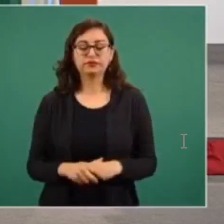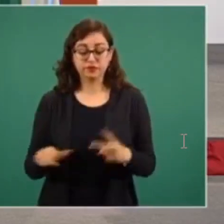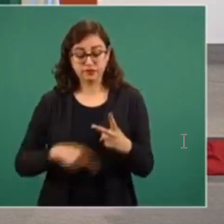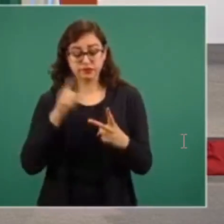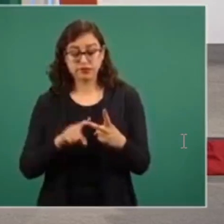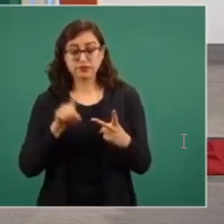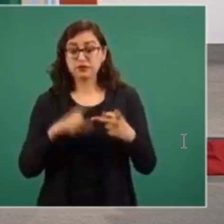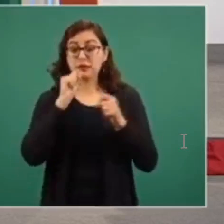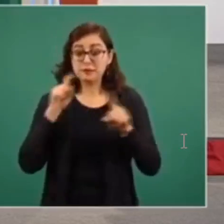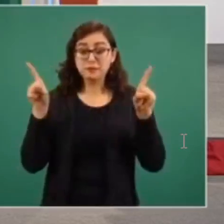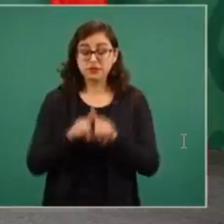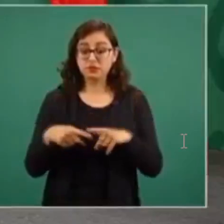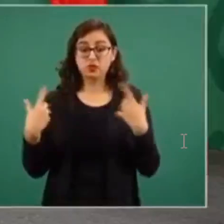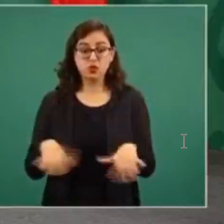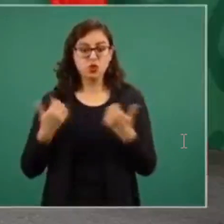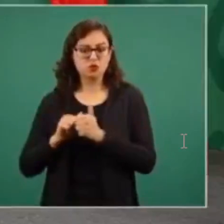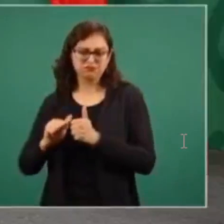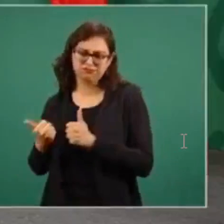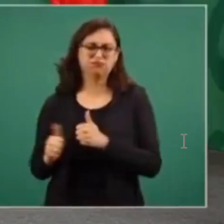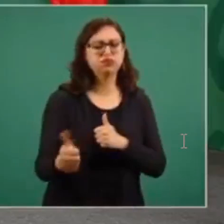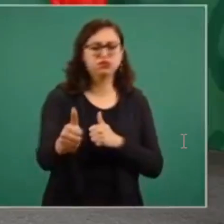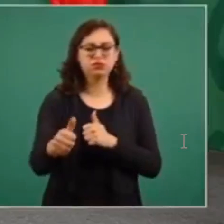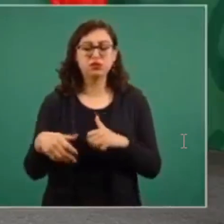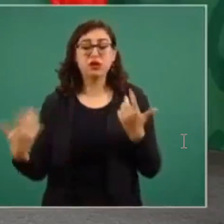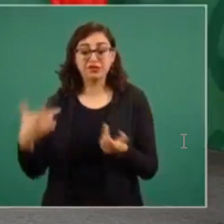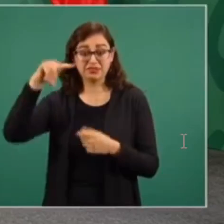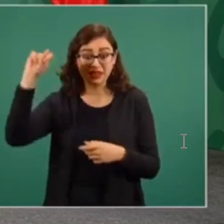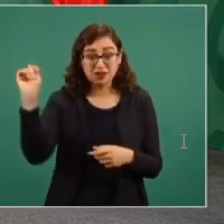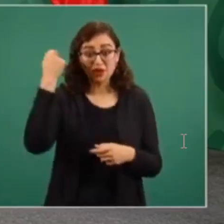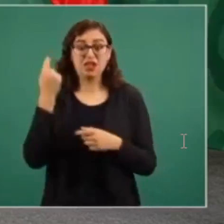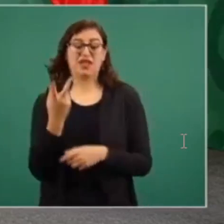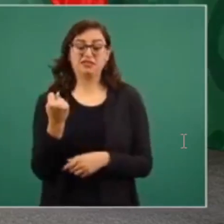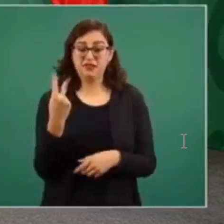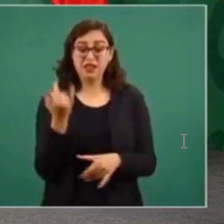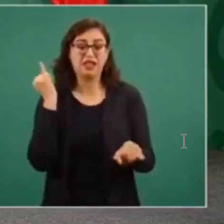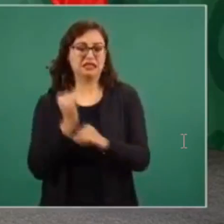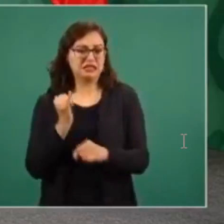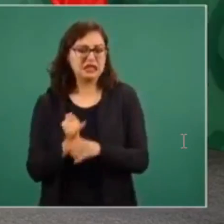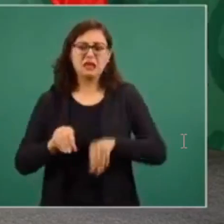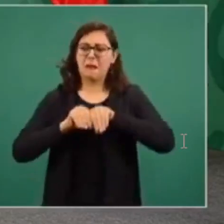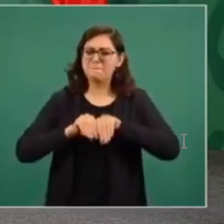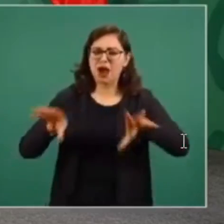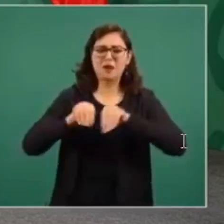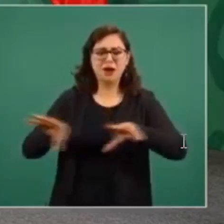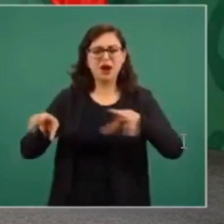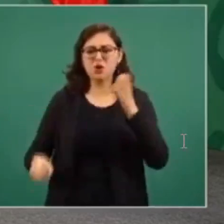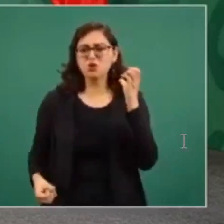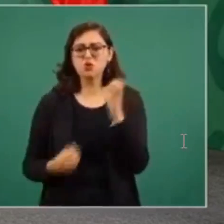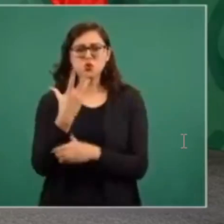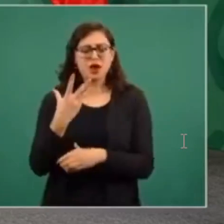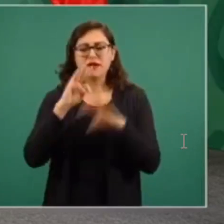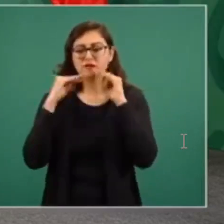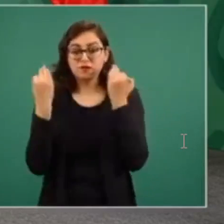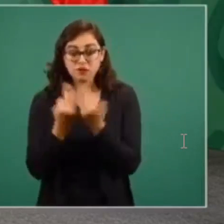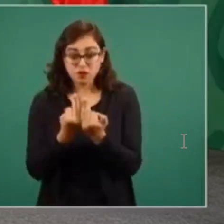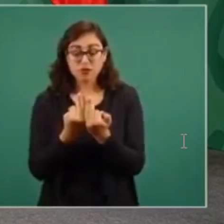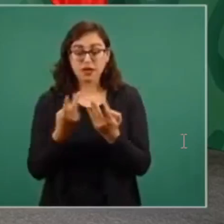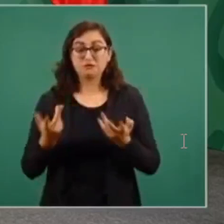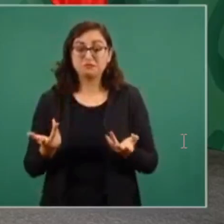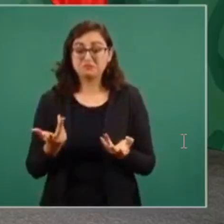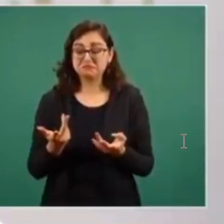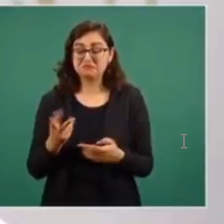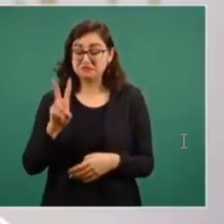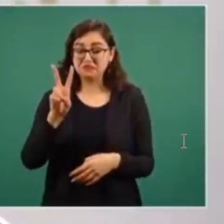sin duda, en el uso de herramientas, tanto de televisión educativa como de contenidos digitales, de los cuales se carecían, y de herramientas digitales. Tan